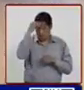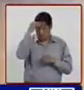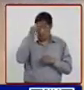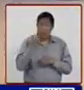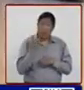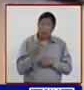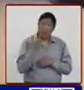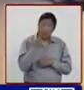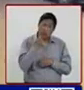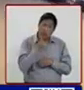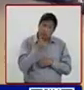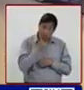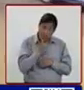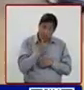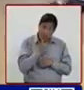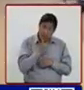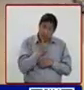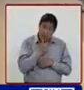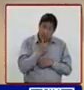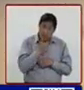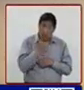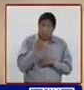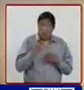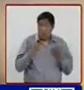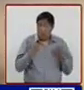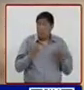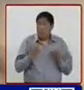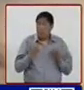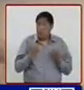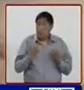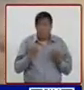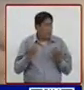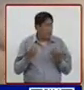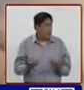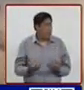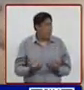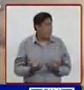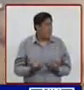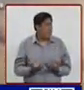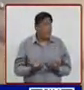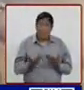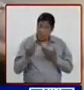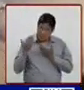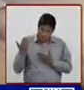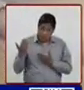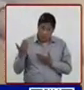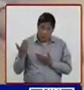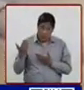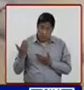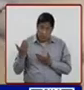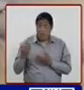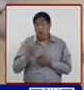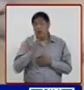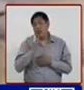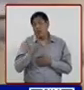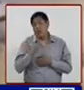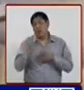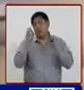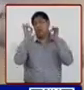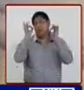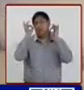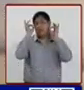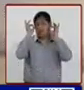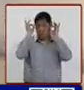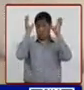y dos damas. Dos damas, dos jóvenes. A ver, estas son las imágenes que realmente nos han